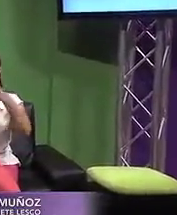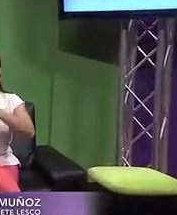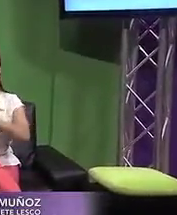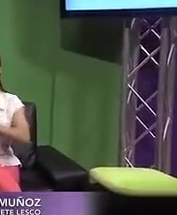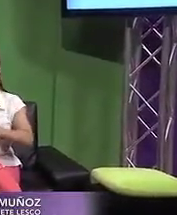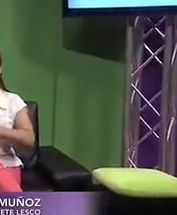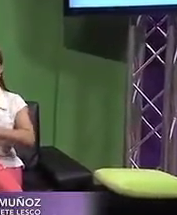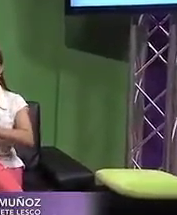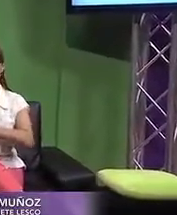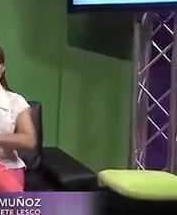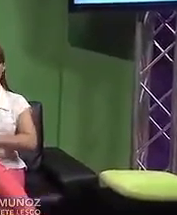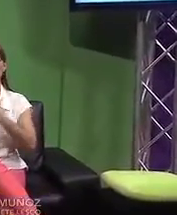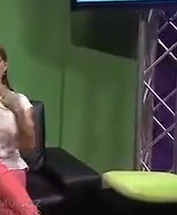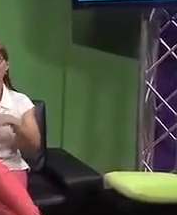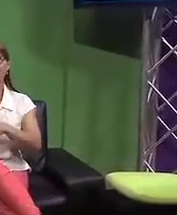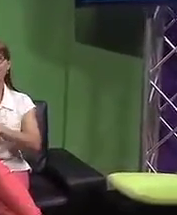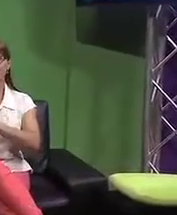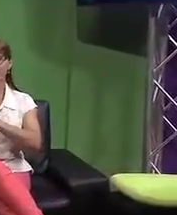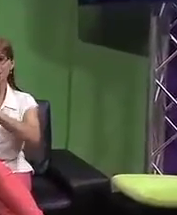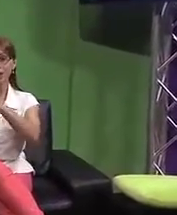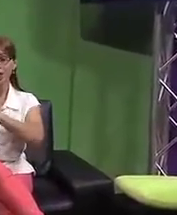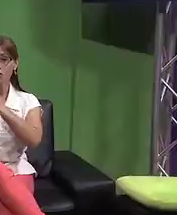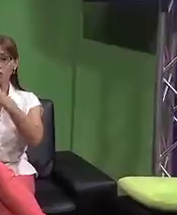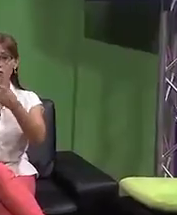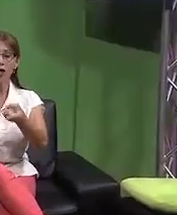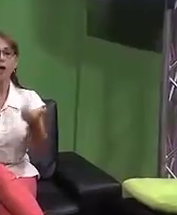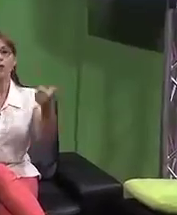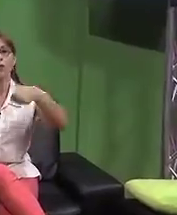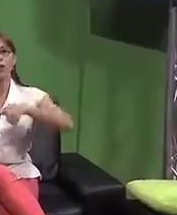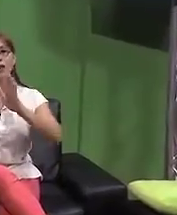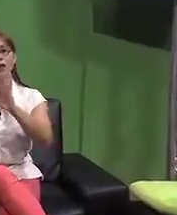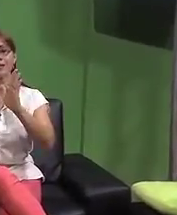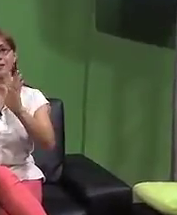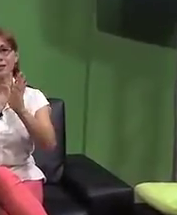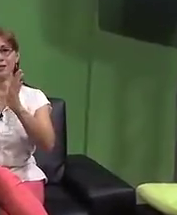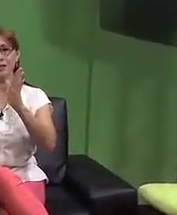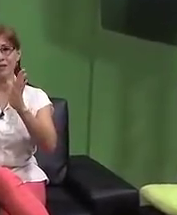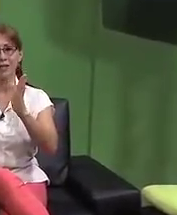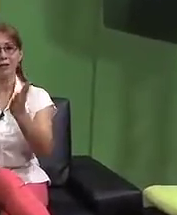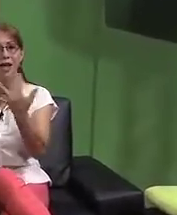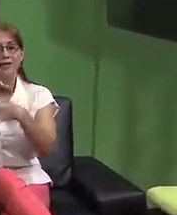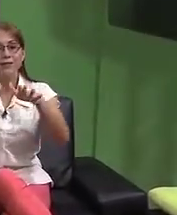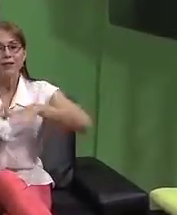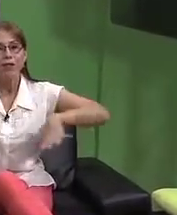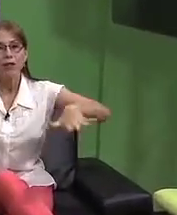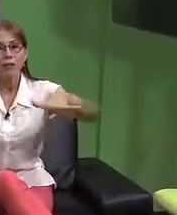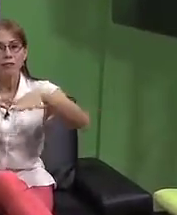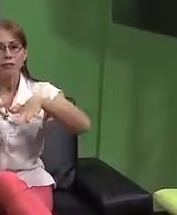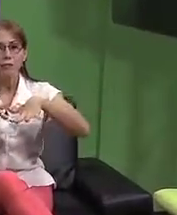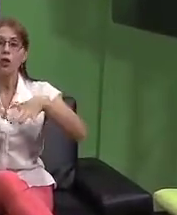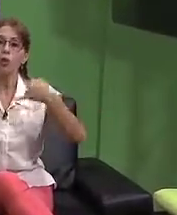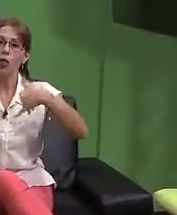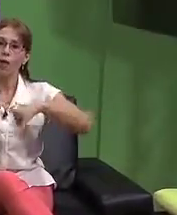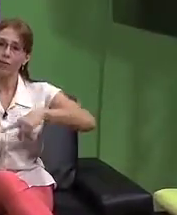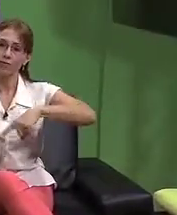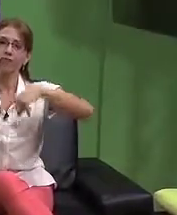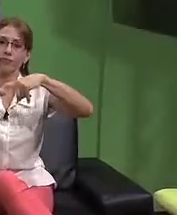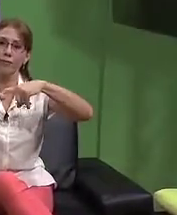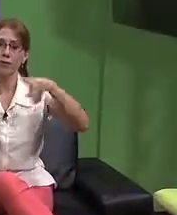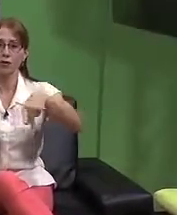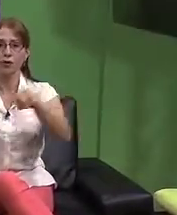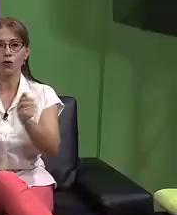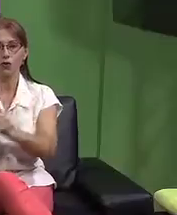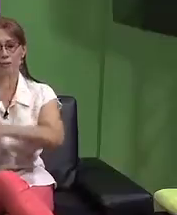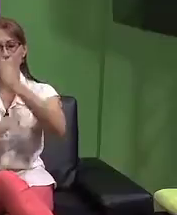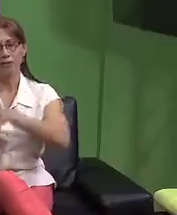colegas ticos. Ya son 19 años de aprobada la Ley 7600 y la accesibilidad al entorno físico sigue siendo una deuda para las